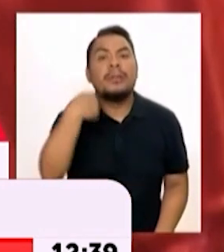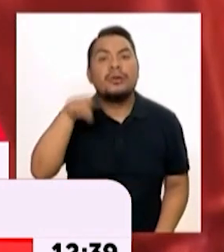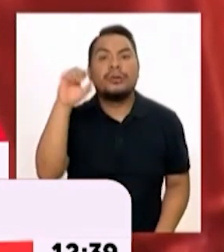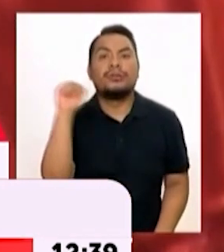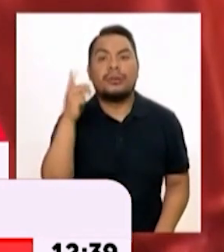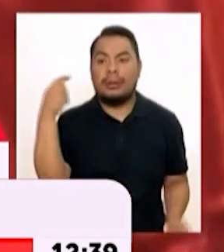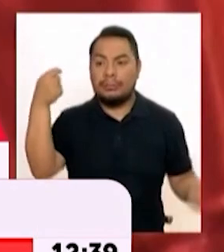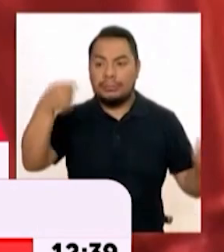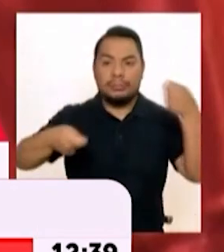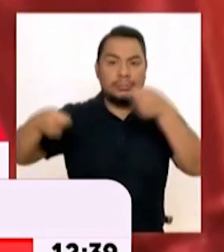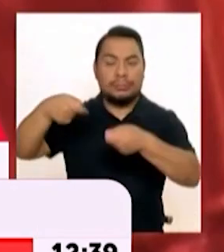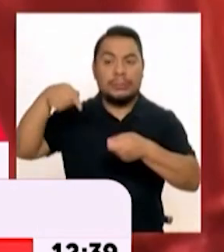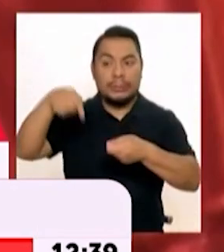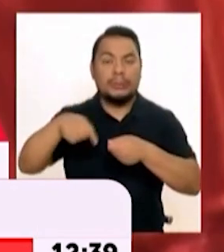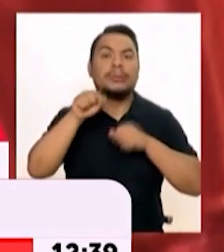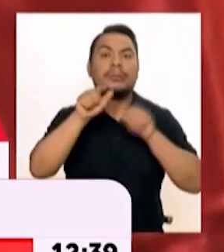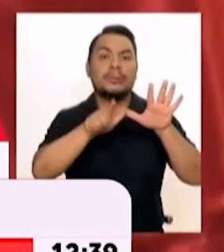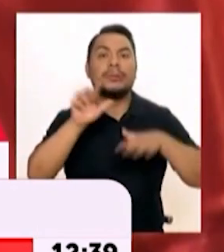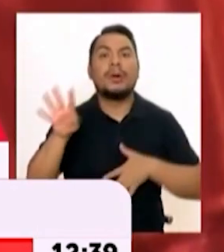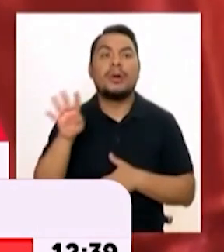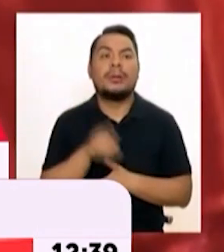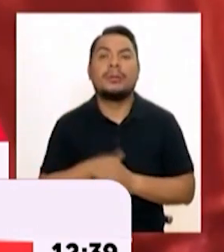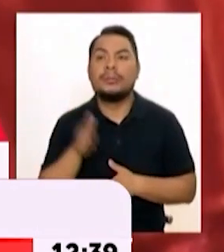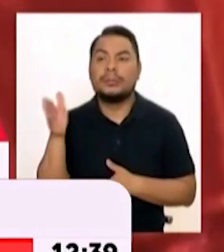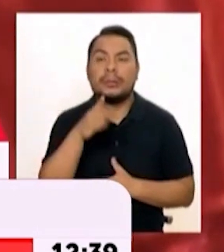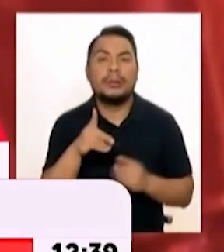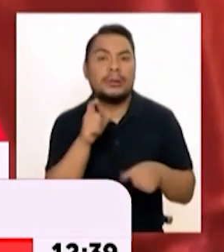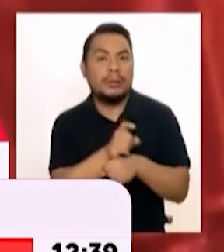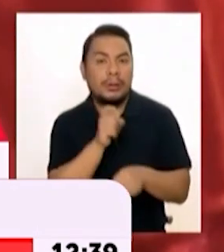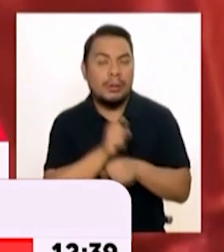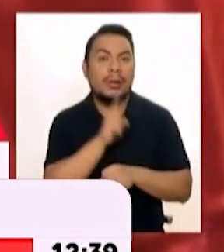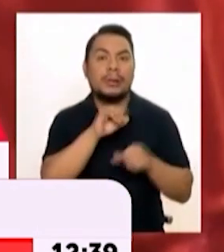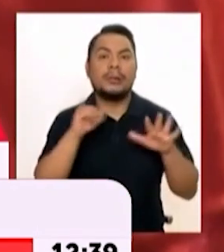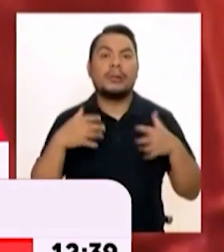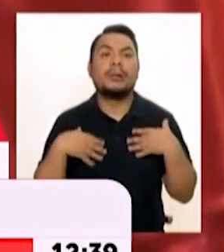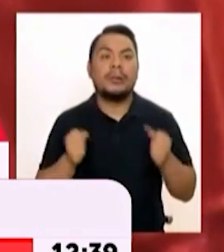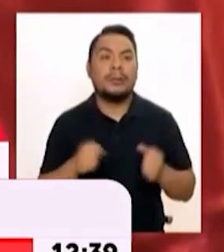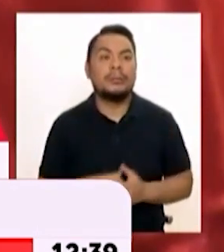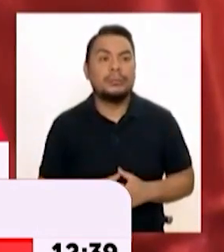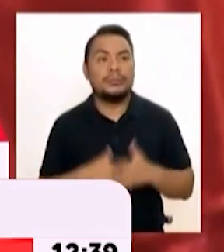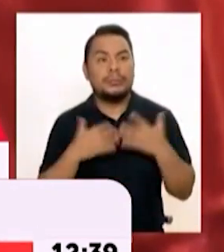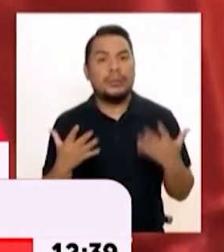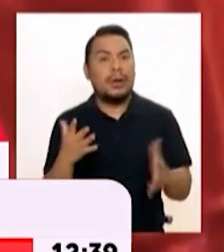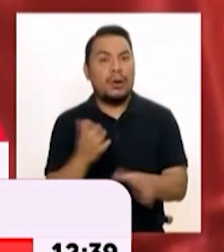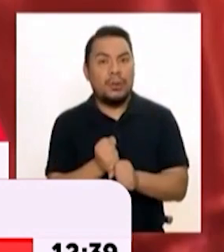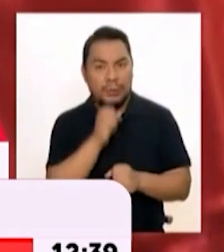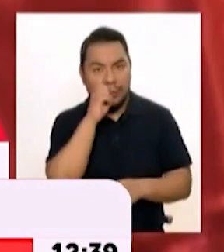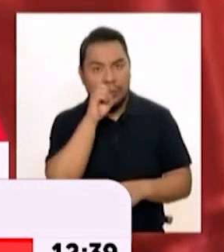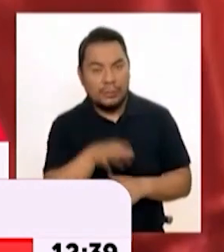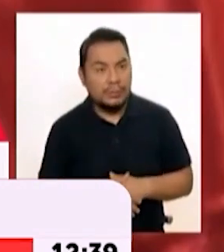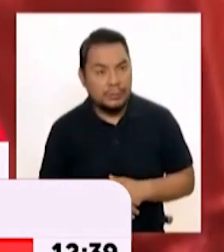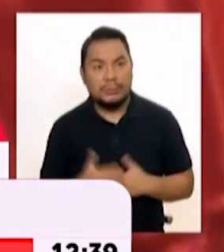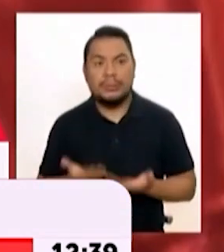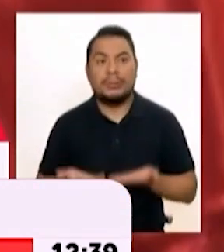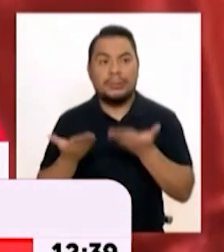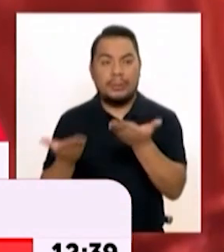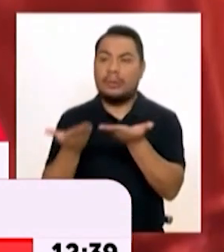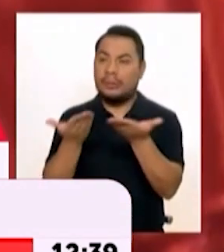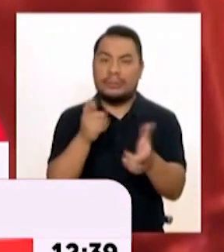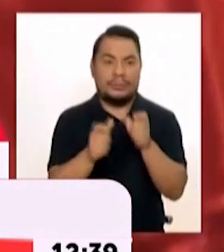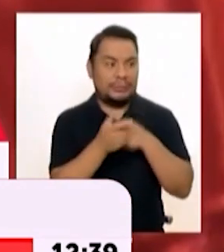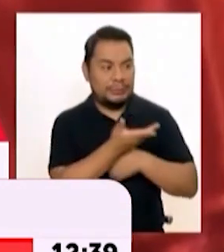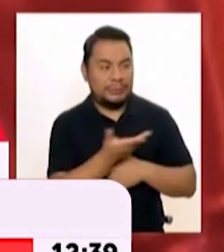debe, pese a las dificultades que hemos tenido, que son conocidas por todo el Perú, y que somos un gobierno que tiene